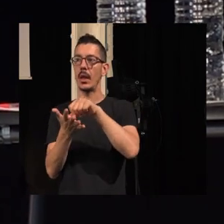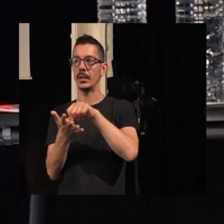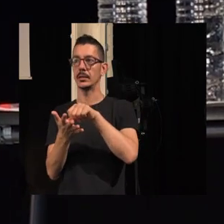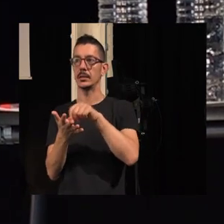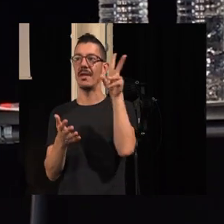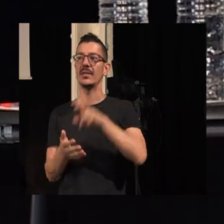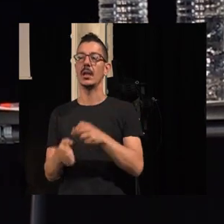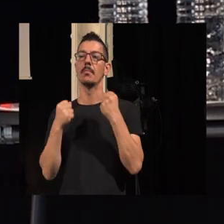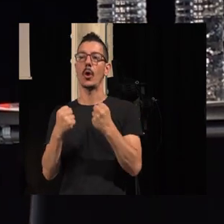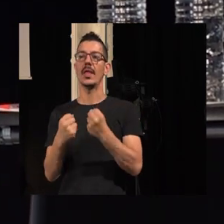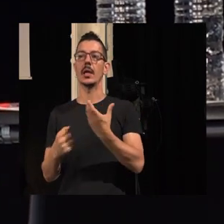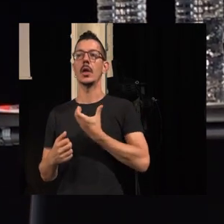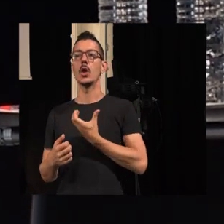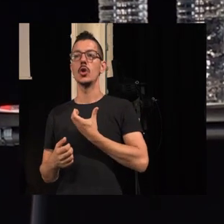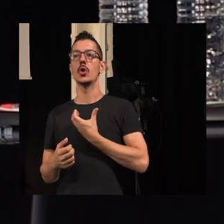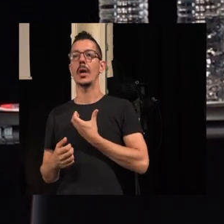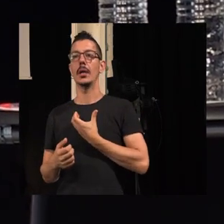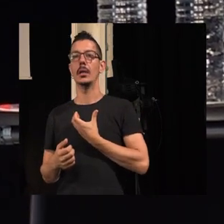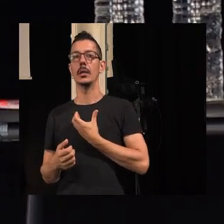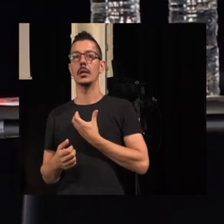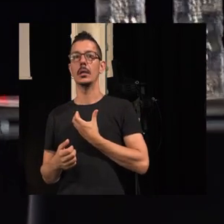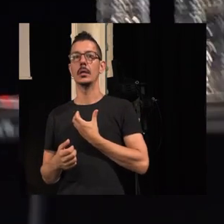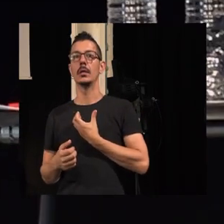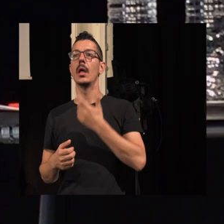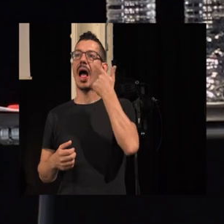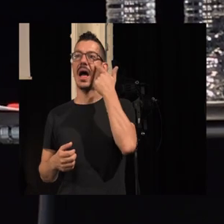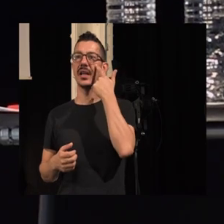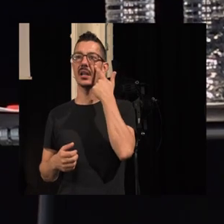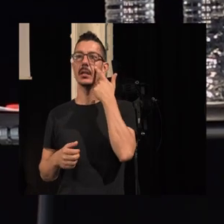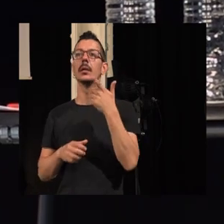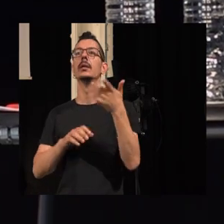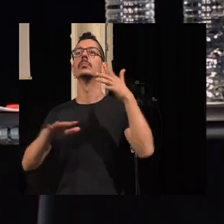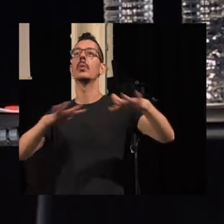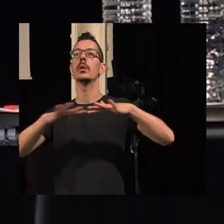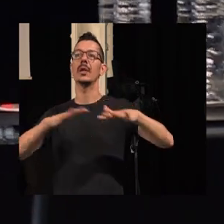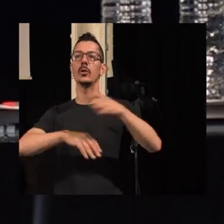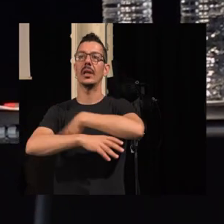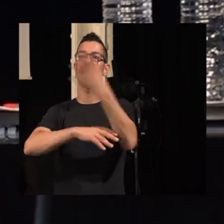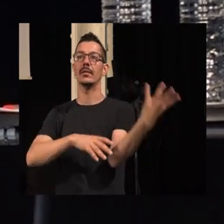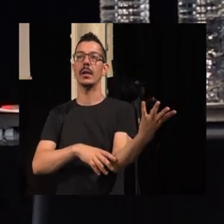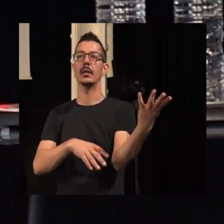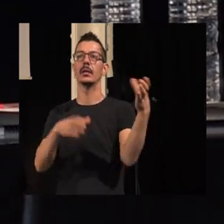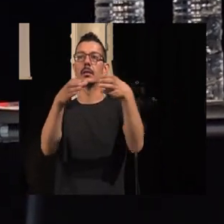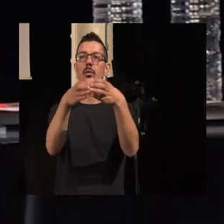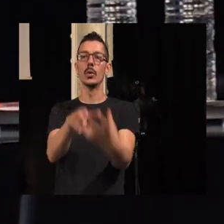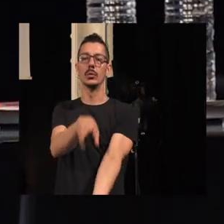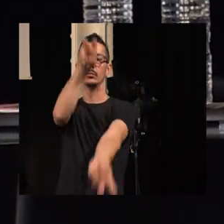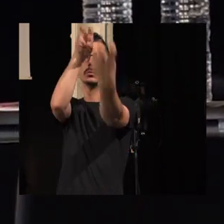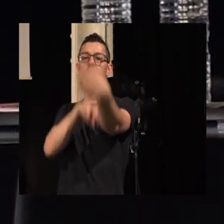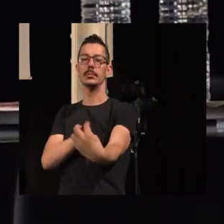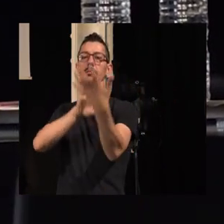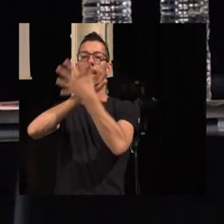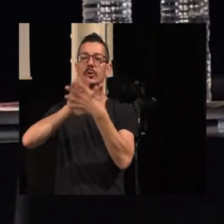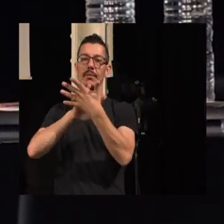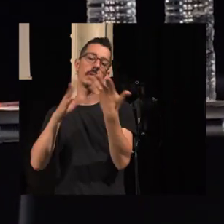local de finalmente hablar con el movimiento, sentarse con el movimiento LGTB en foros